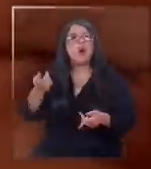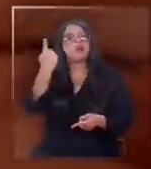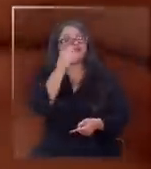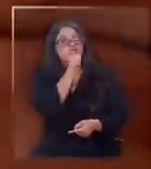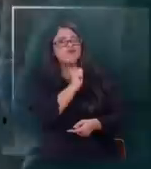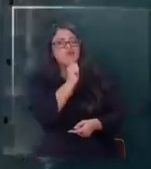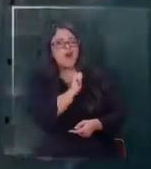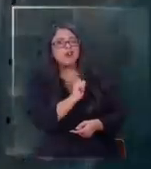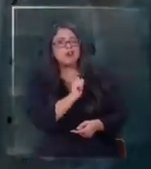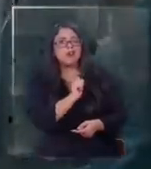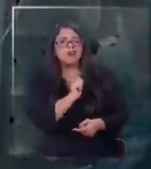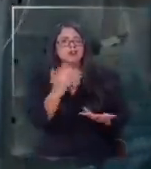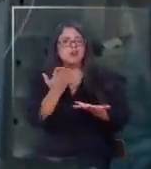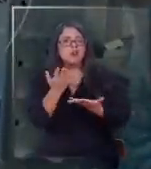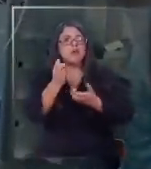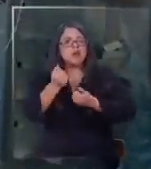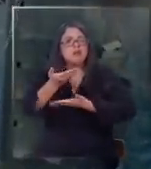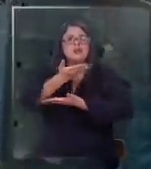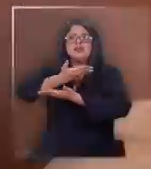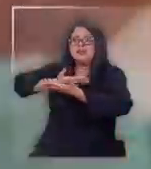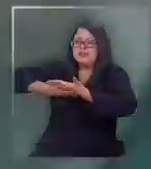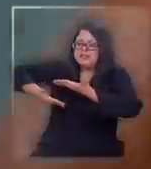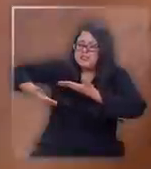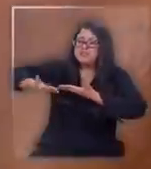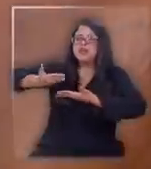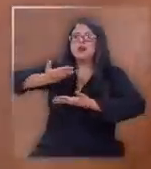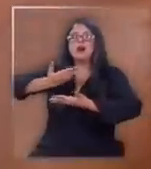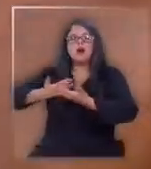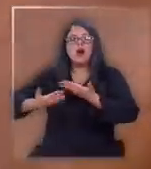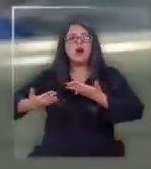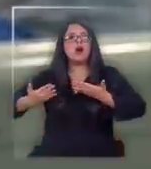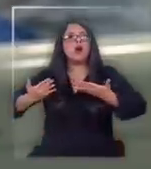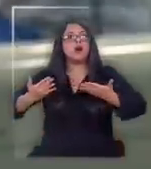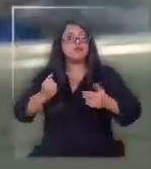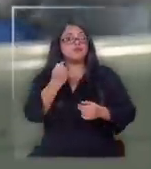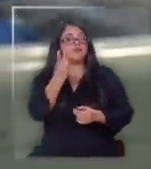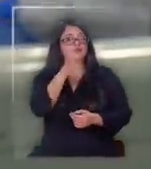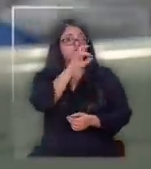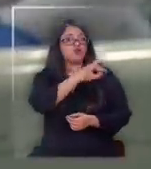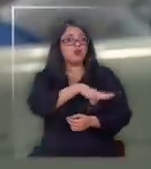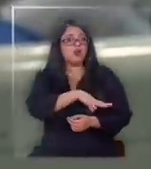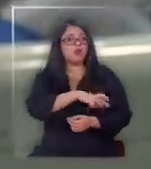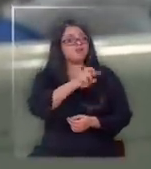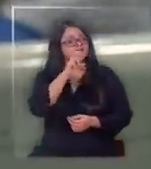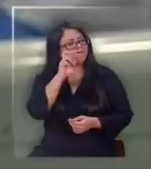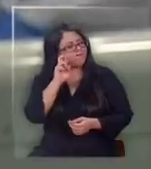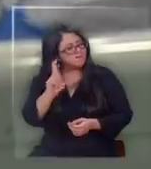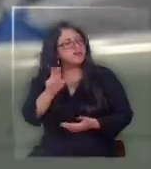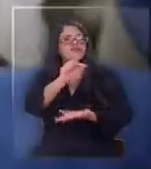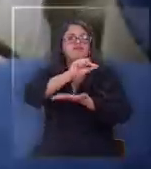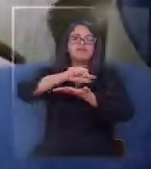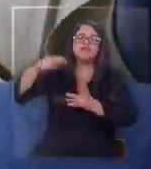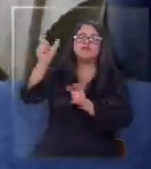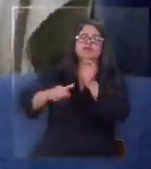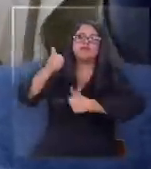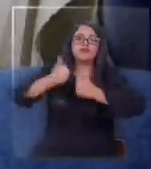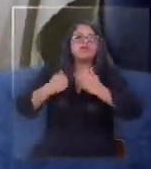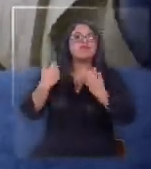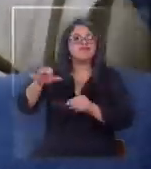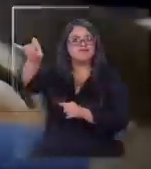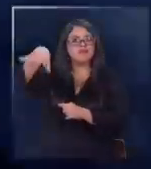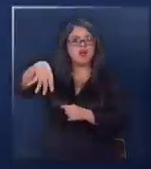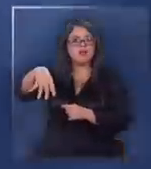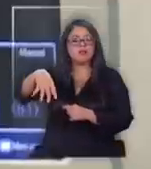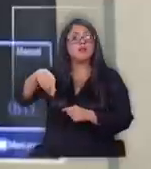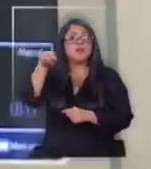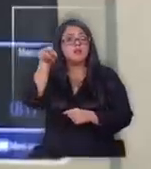falta aprender a convivir con él. Las cifras en Chile están empeorando y los profesionales de la salud lo tienen claro. Y